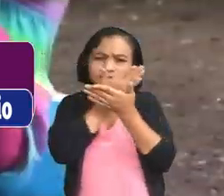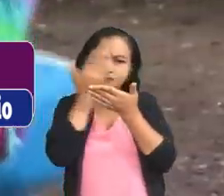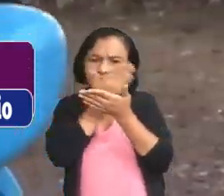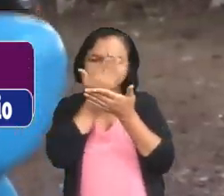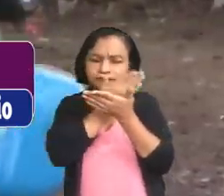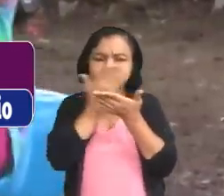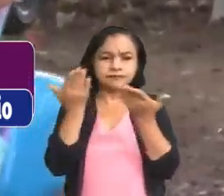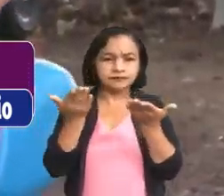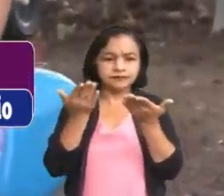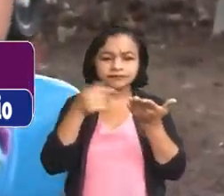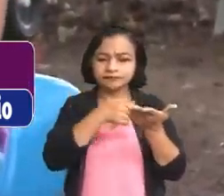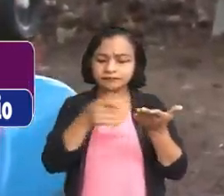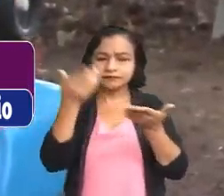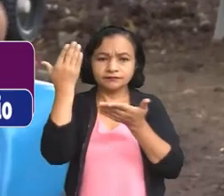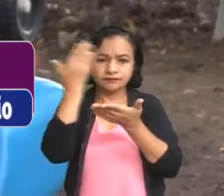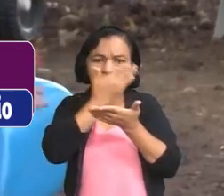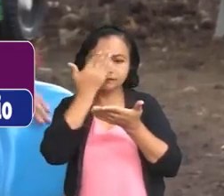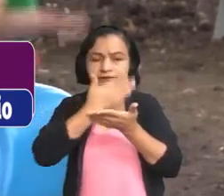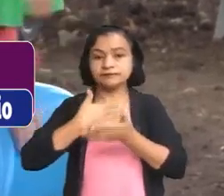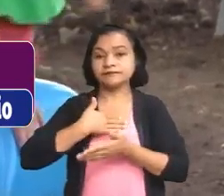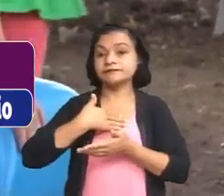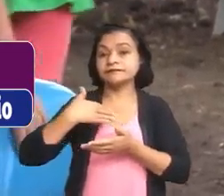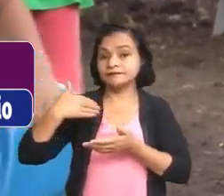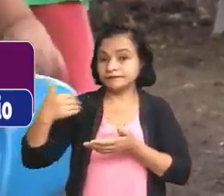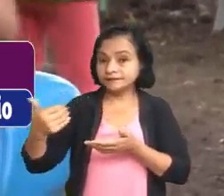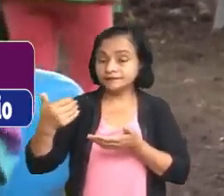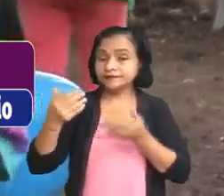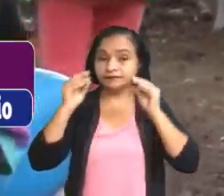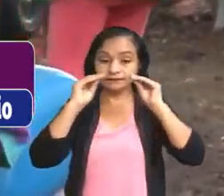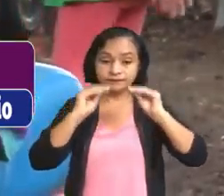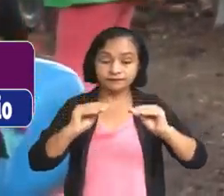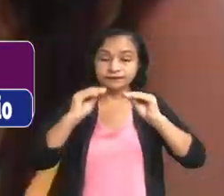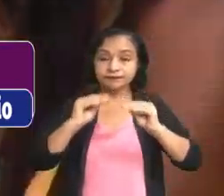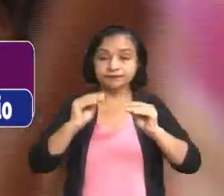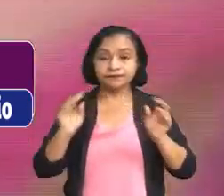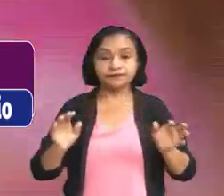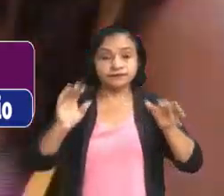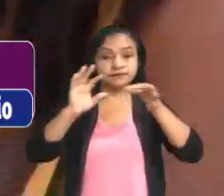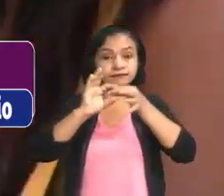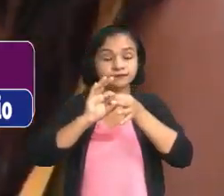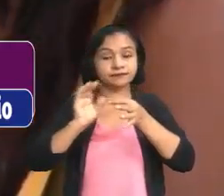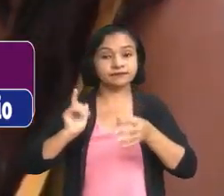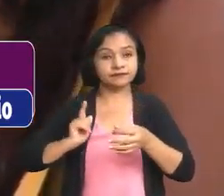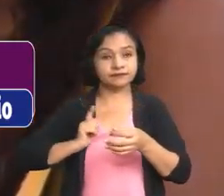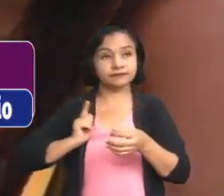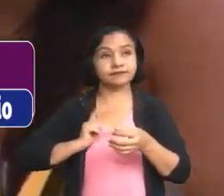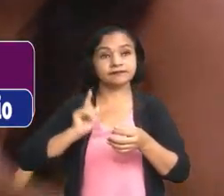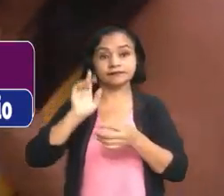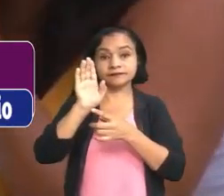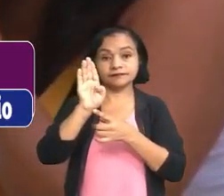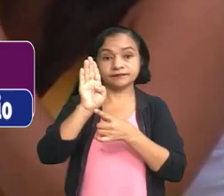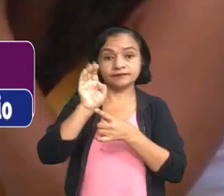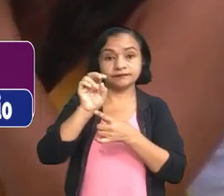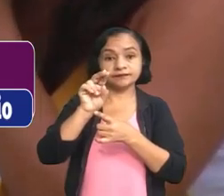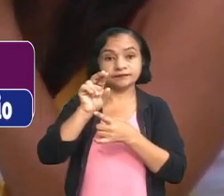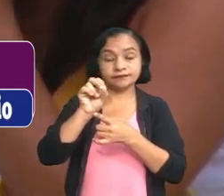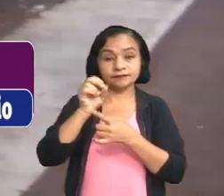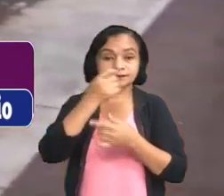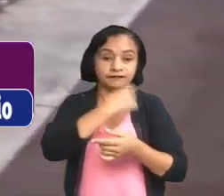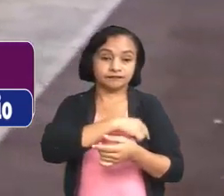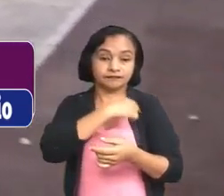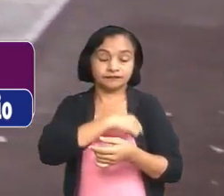ende nuestra calidad educativa va a ser mucho mejor. Pero también a la par de eso tenemos el bono escolar,